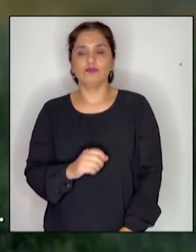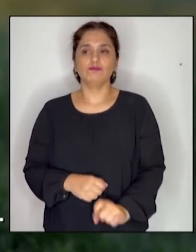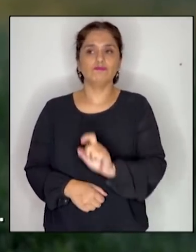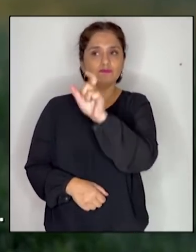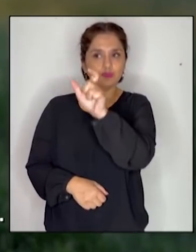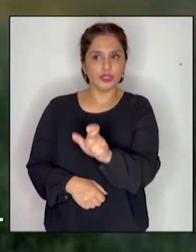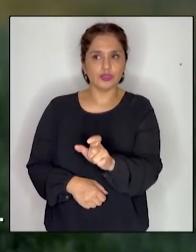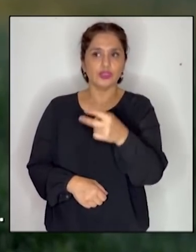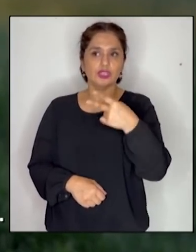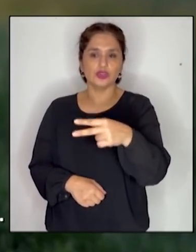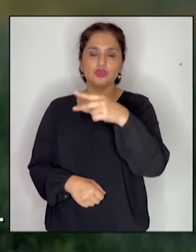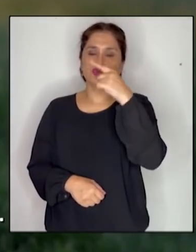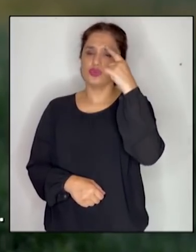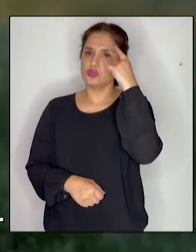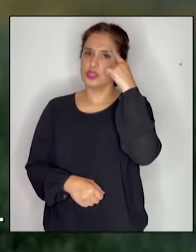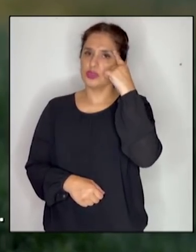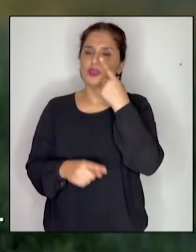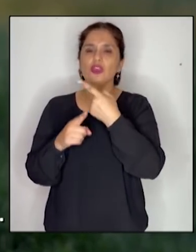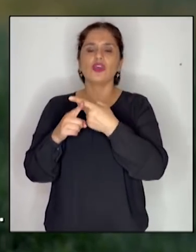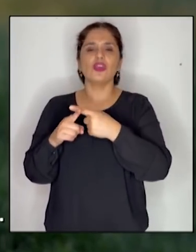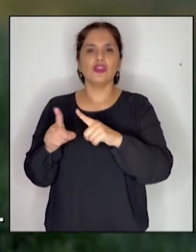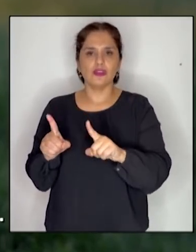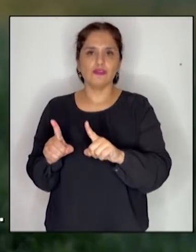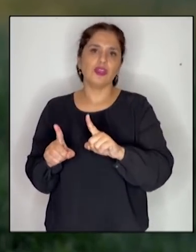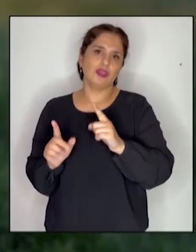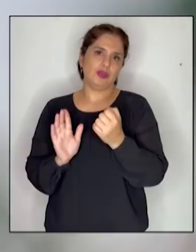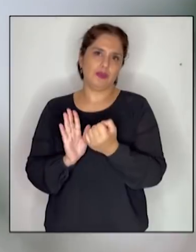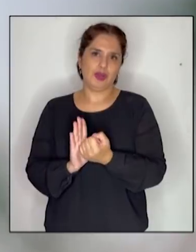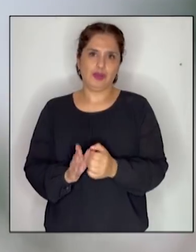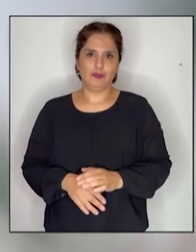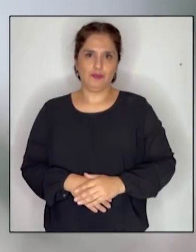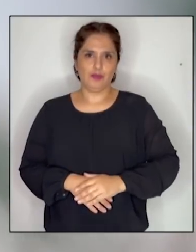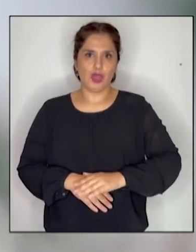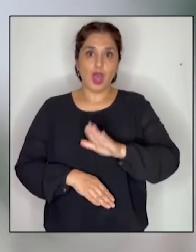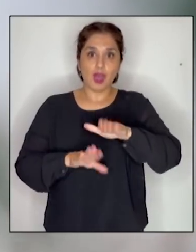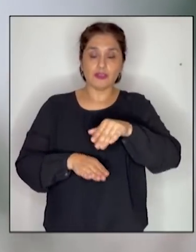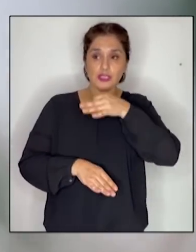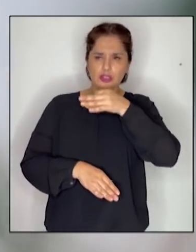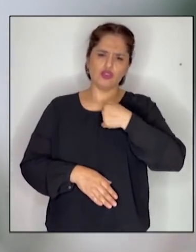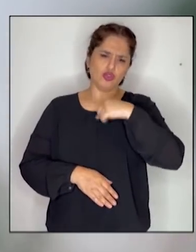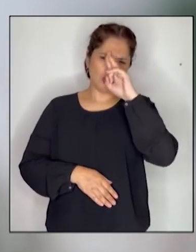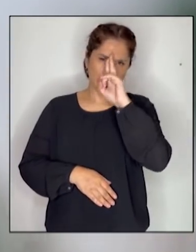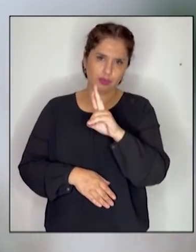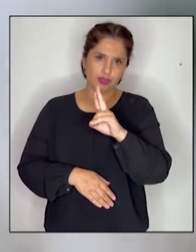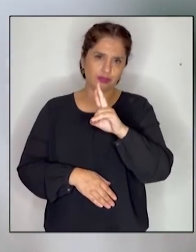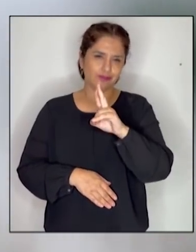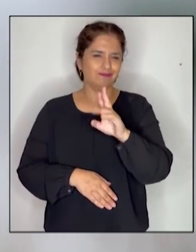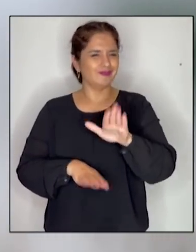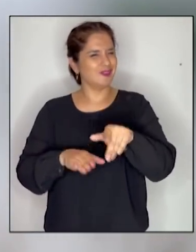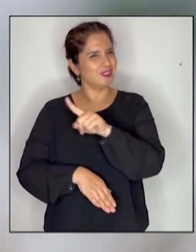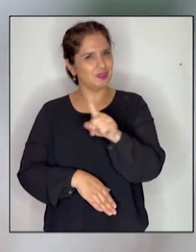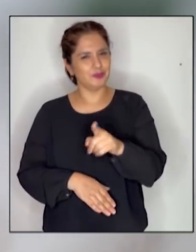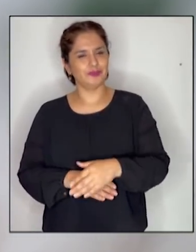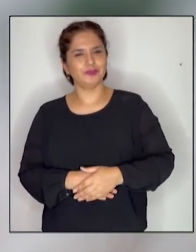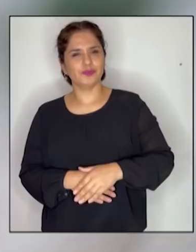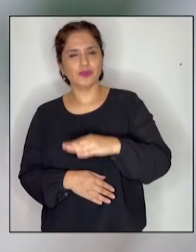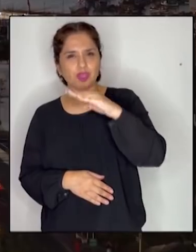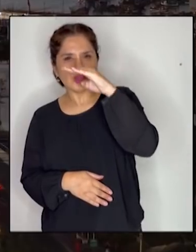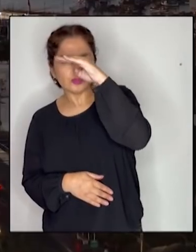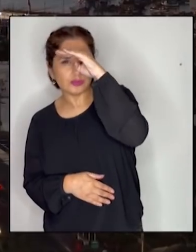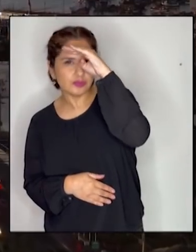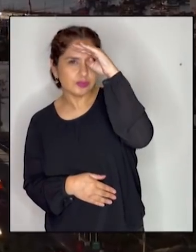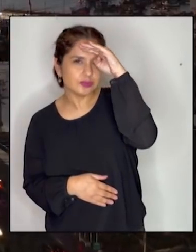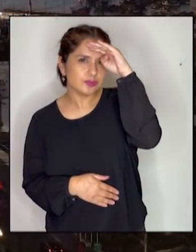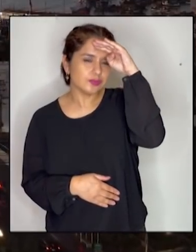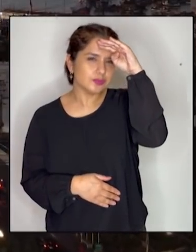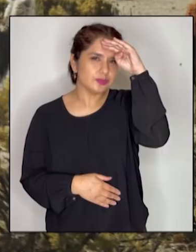o hacer la diferencia entre las personas, las ideas. Los que se dicen más tolerantes a veces son los más intolerantes.